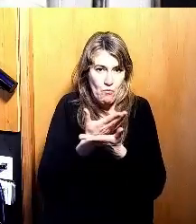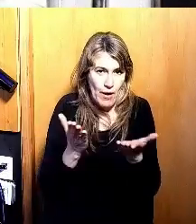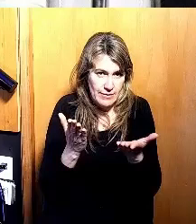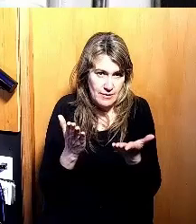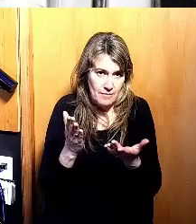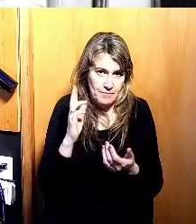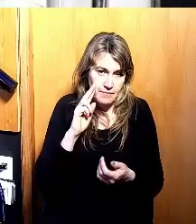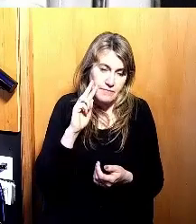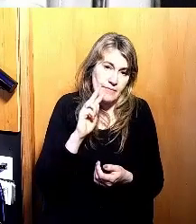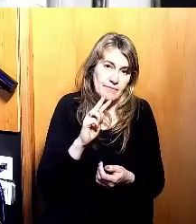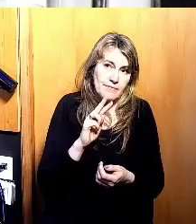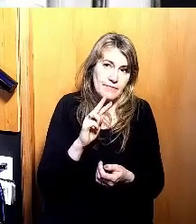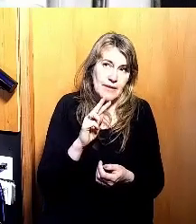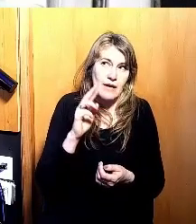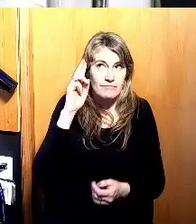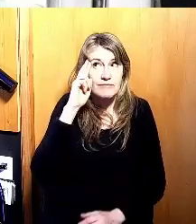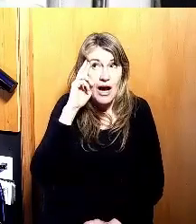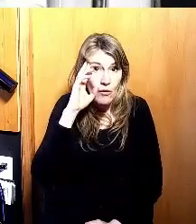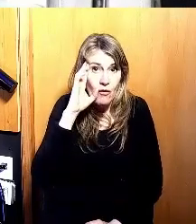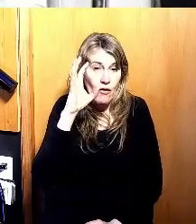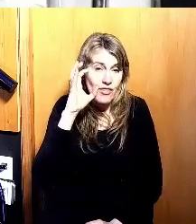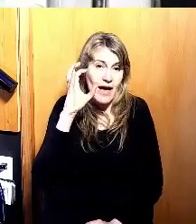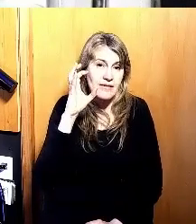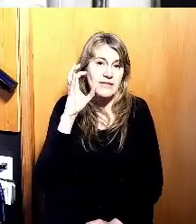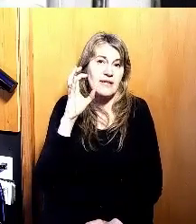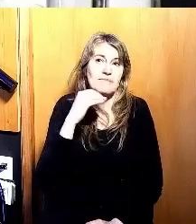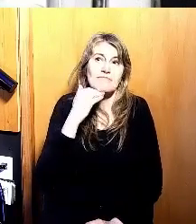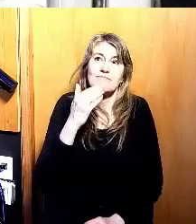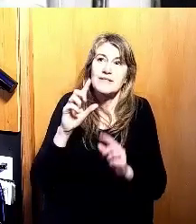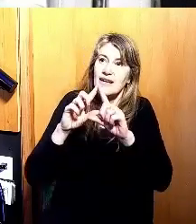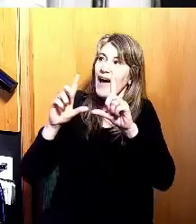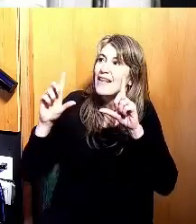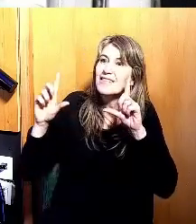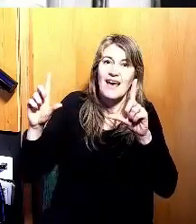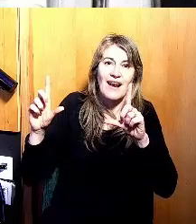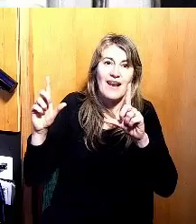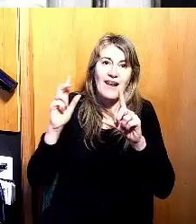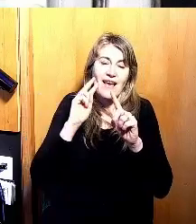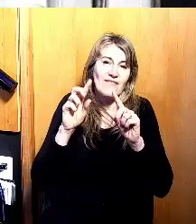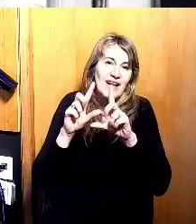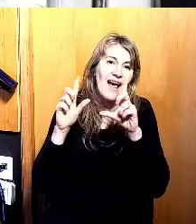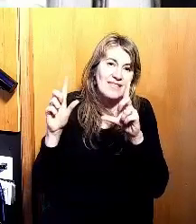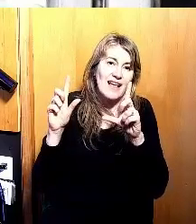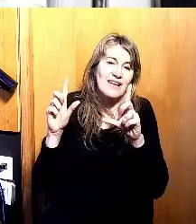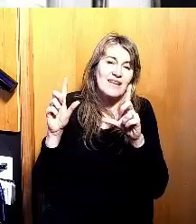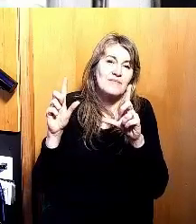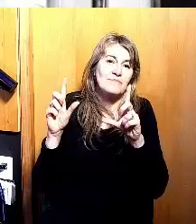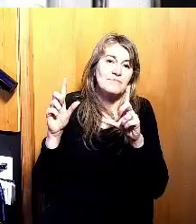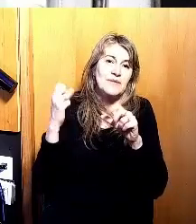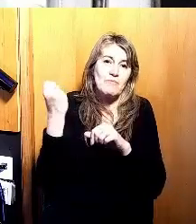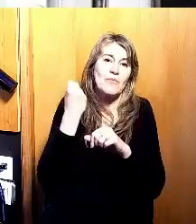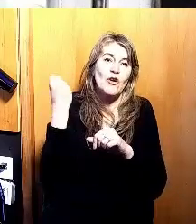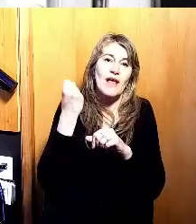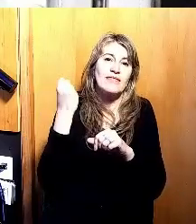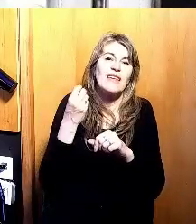como un recordatorio que quizá lo tendremos que poner en algún cartel grande ahí en SEMPRE y en varios sectores. ¿Por